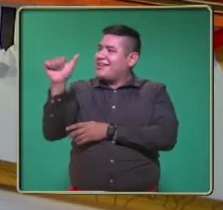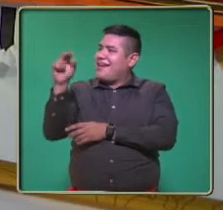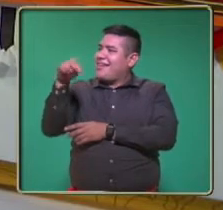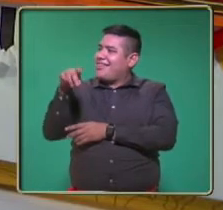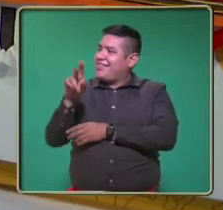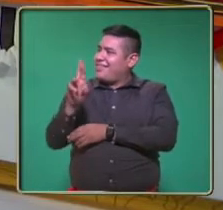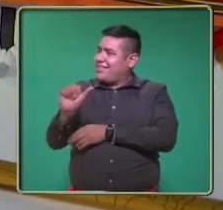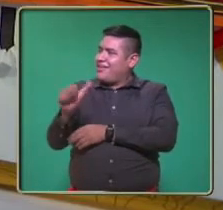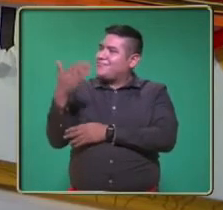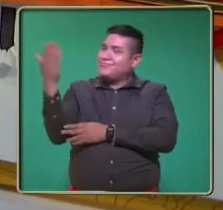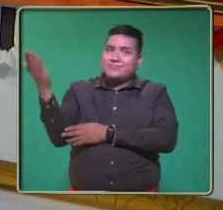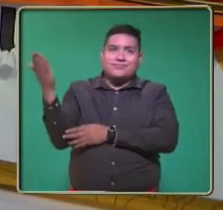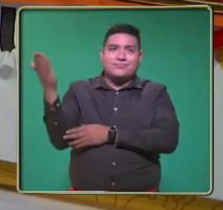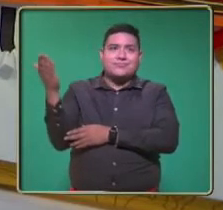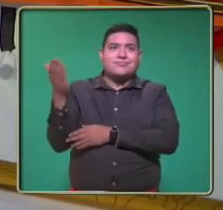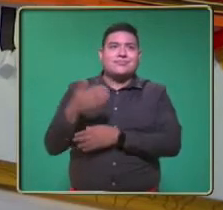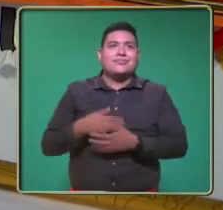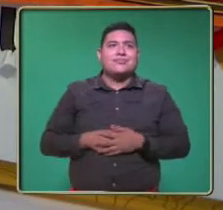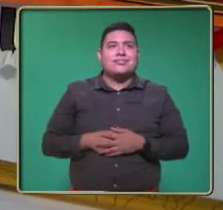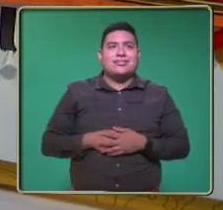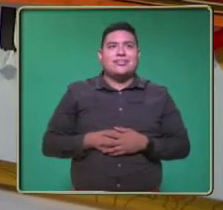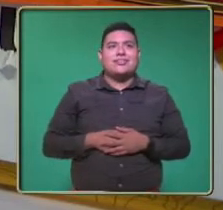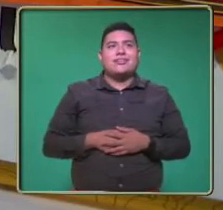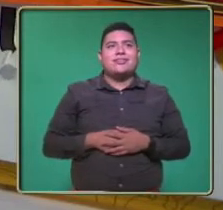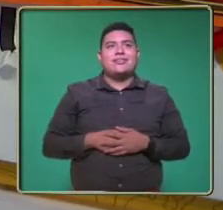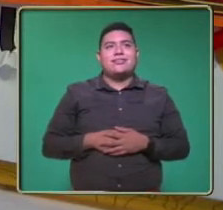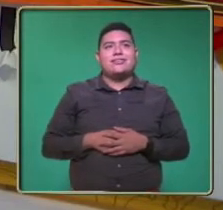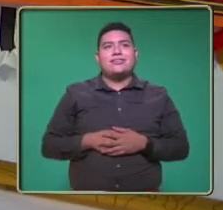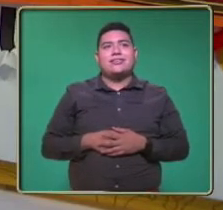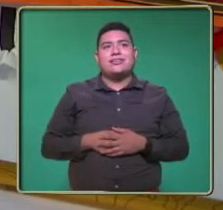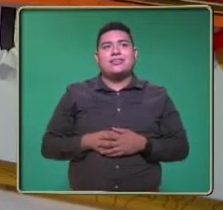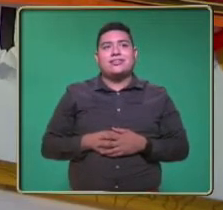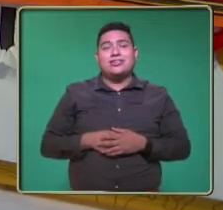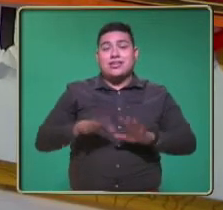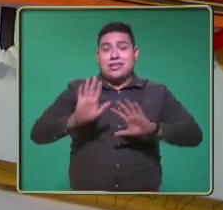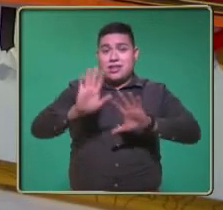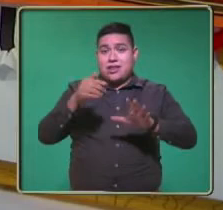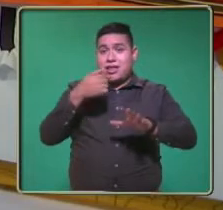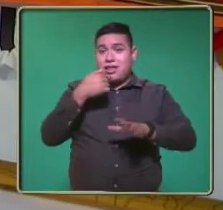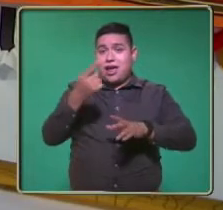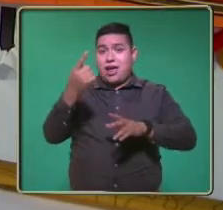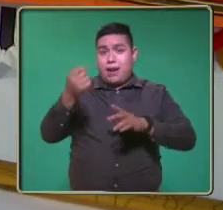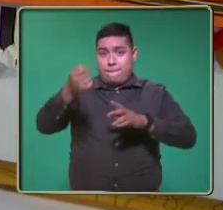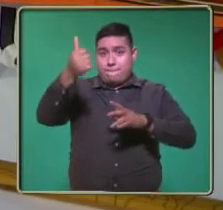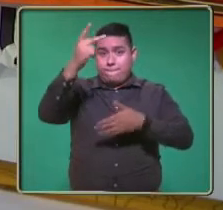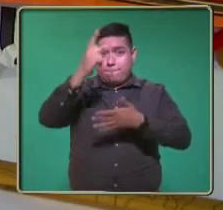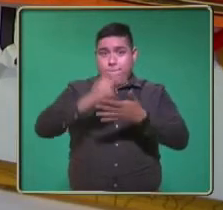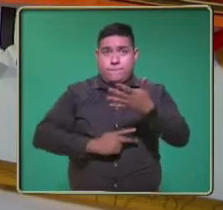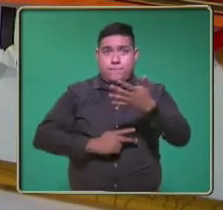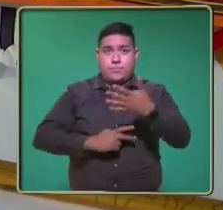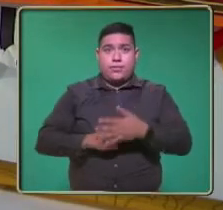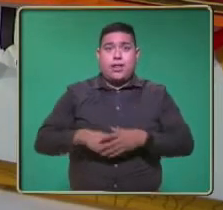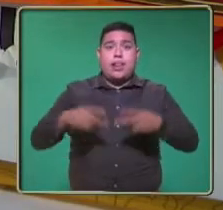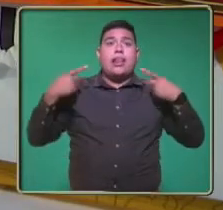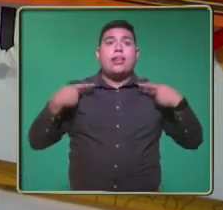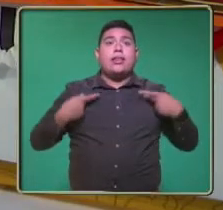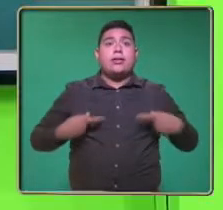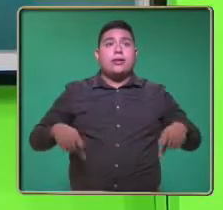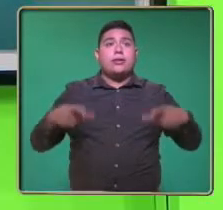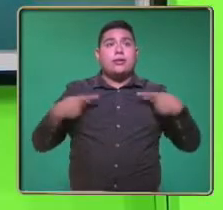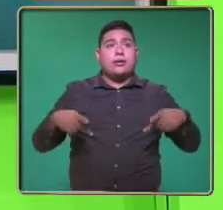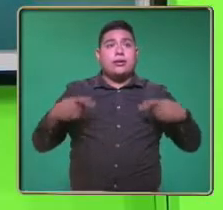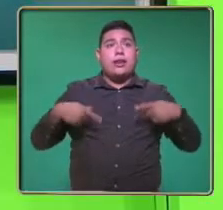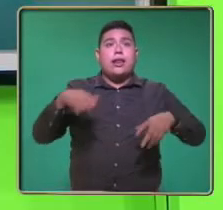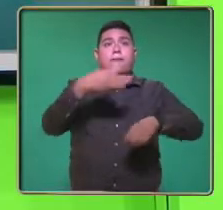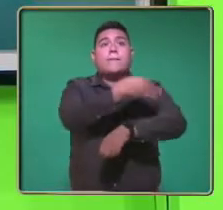el micrófono. Adelante. Claro que sí. Bueno, como ya lo comentamos al principio del programa, las personas, sobre todo